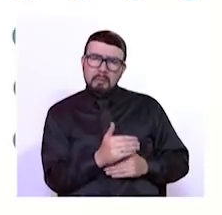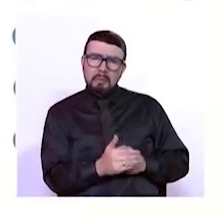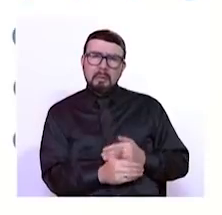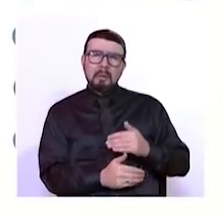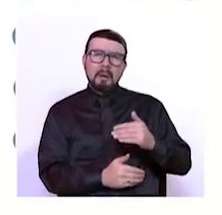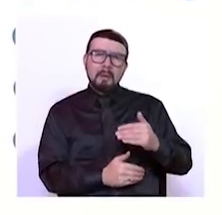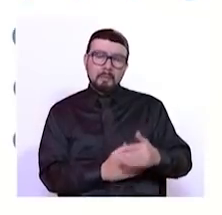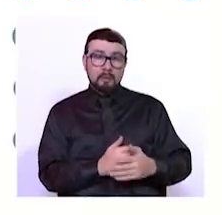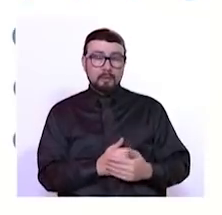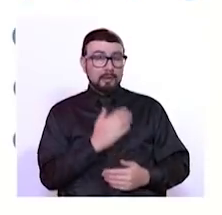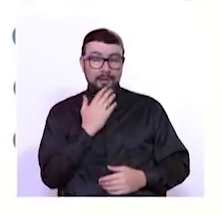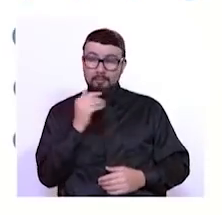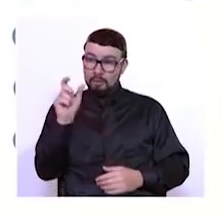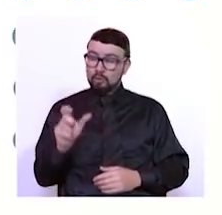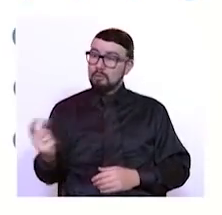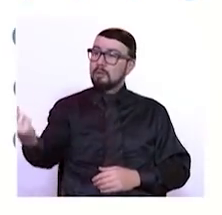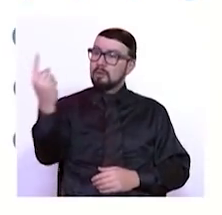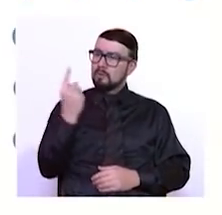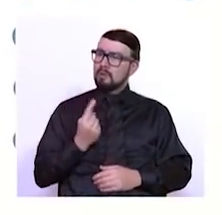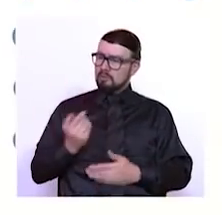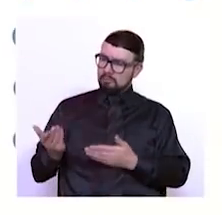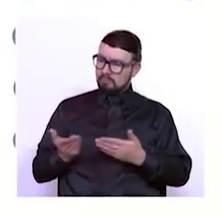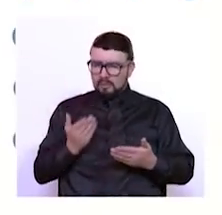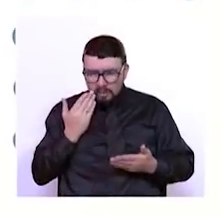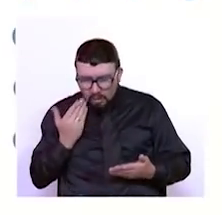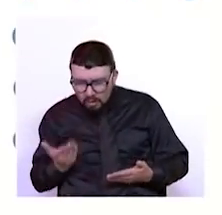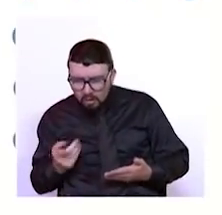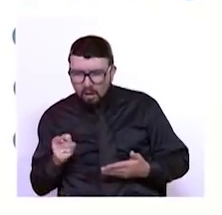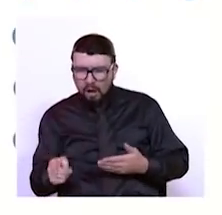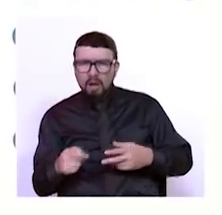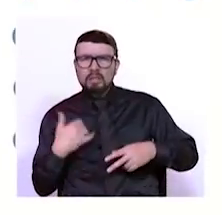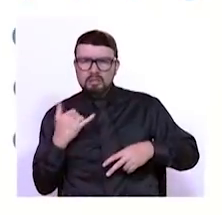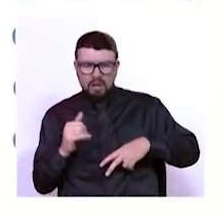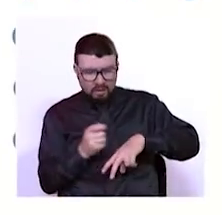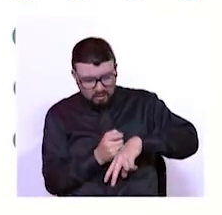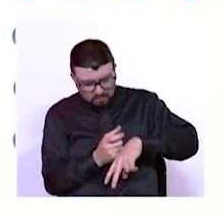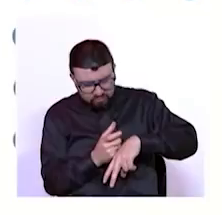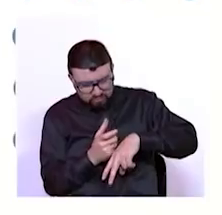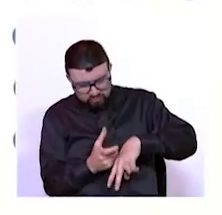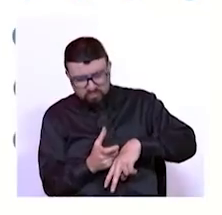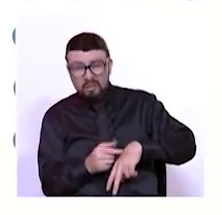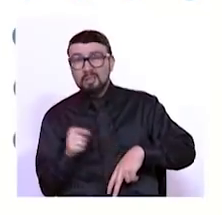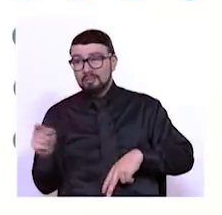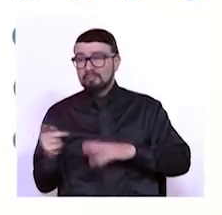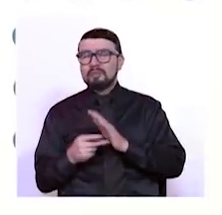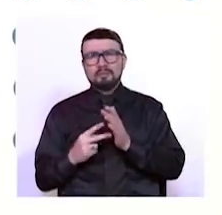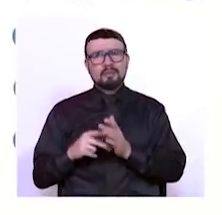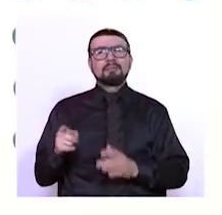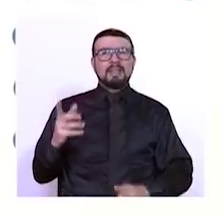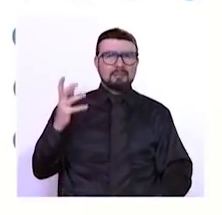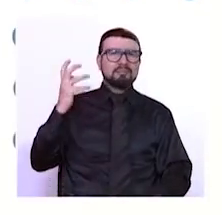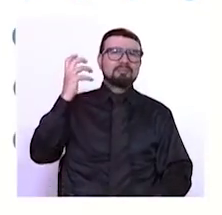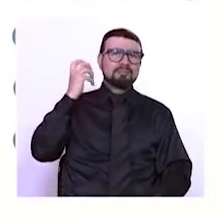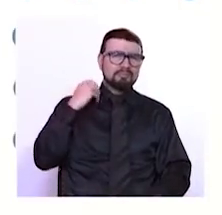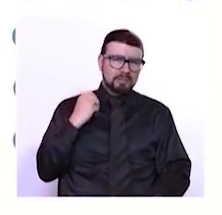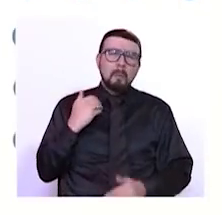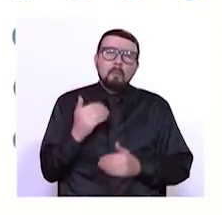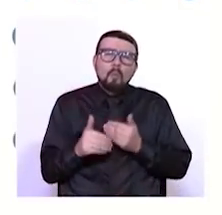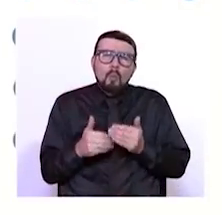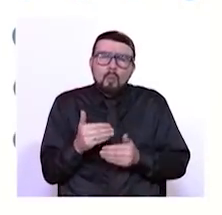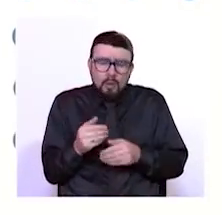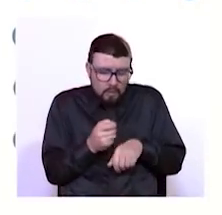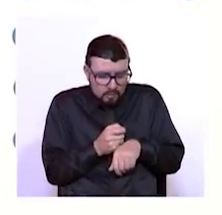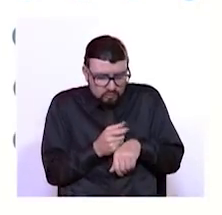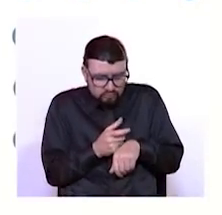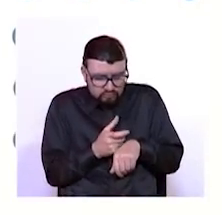un paciente con una ulceración venosa, es porque hace mucho tiempo viene dañado